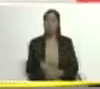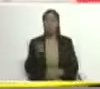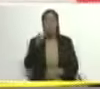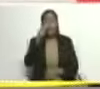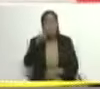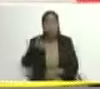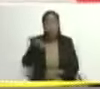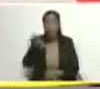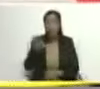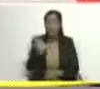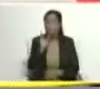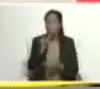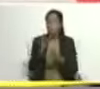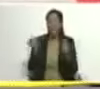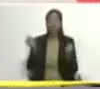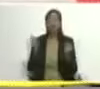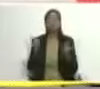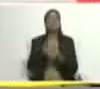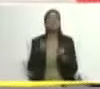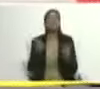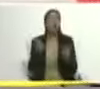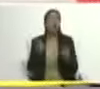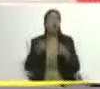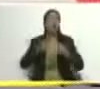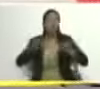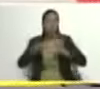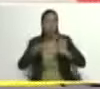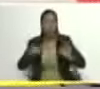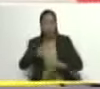como el cuento del borrachito, no somos nada.